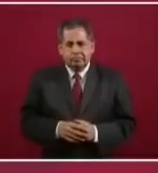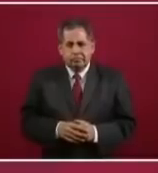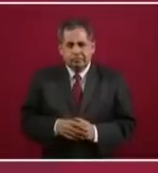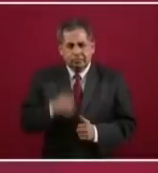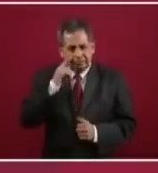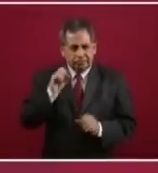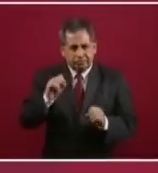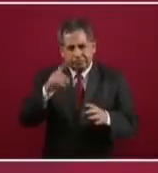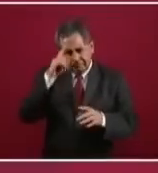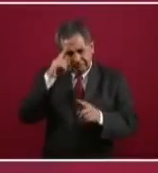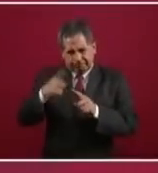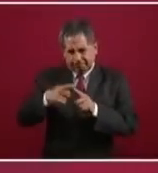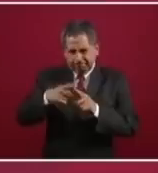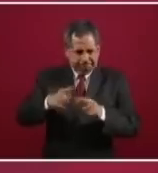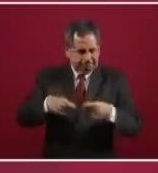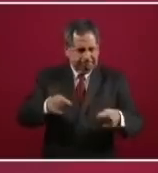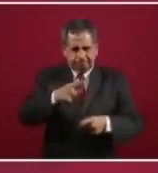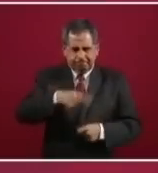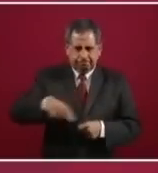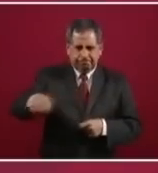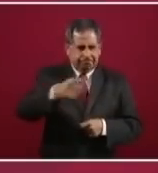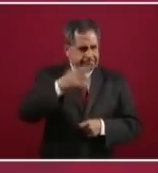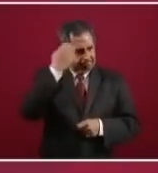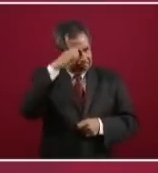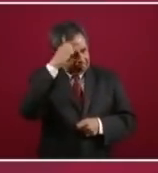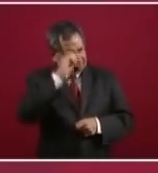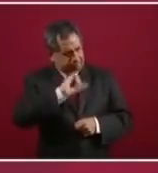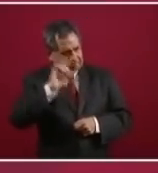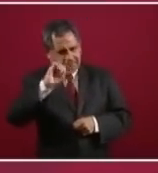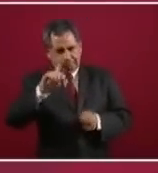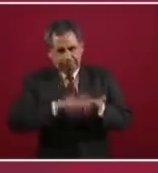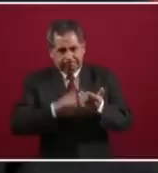a dejarle una tarea a los expertos,